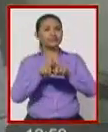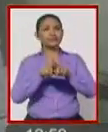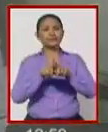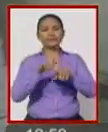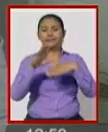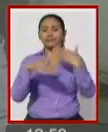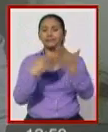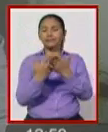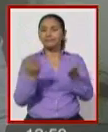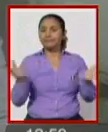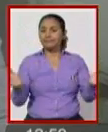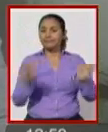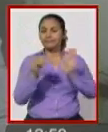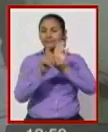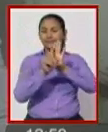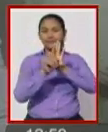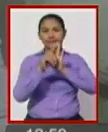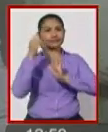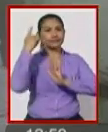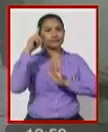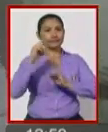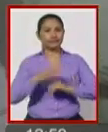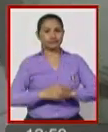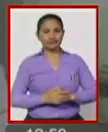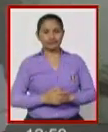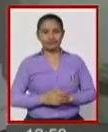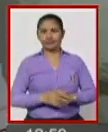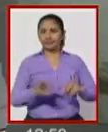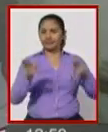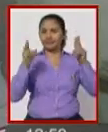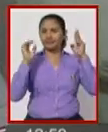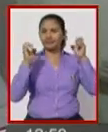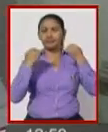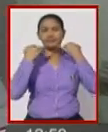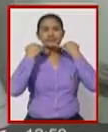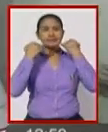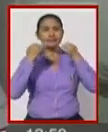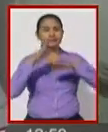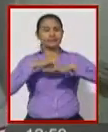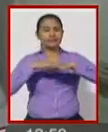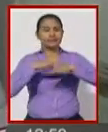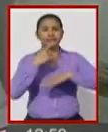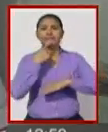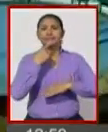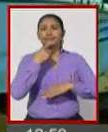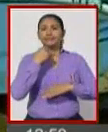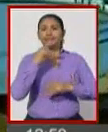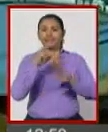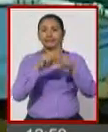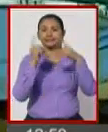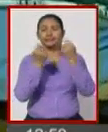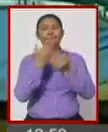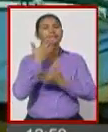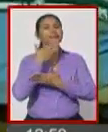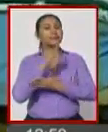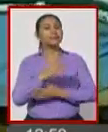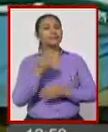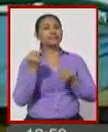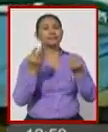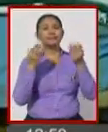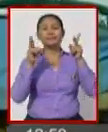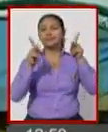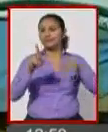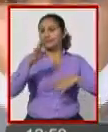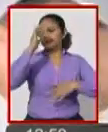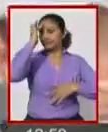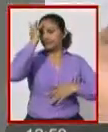que promover una ley para que sea un caso de emergencia la declaratoria de alerta roja en el departamento. Este mal ha llevado a la